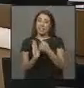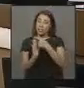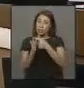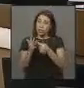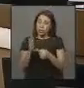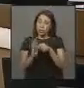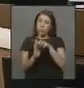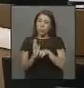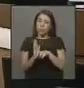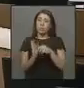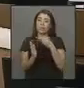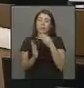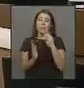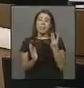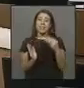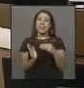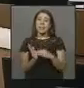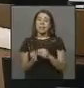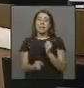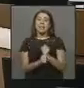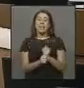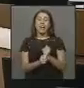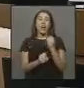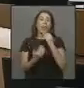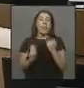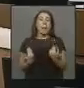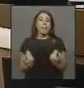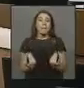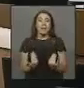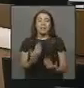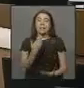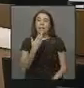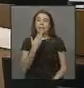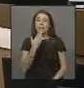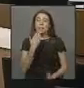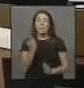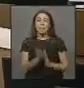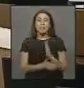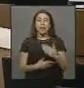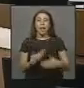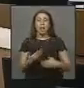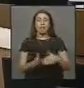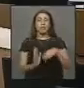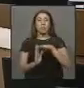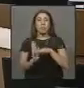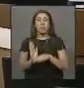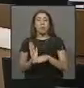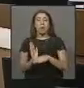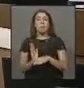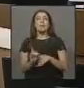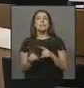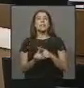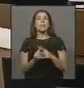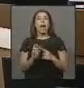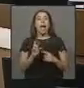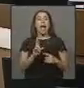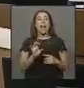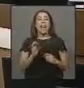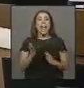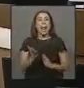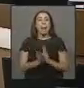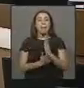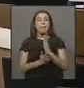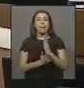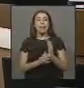iniciativa está la de los 3.000 empleos de emergencia, como también la puesta en marcha del programa Reemprende Atacama, para